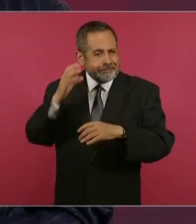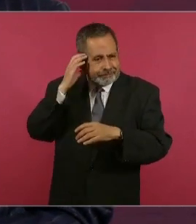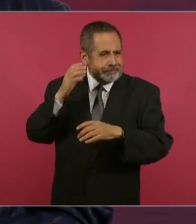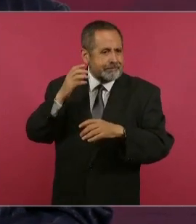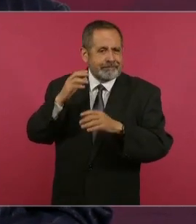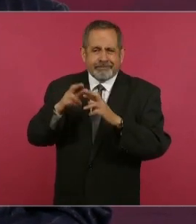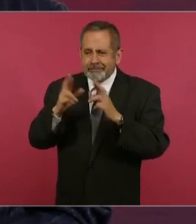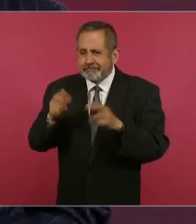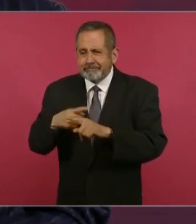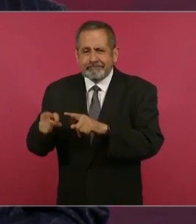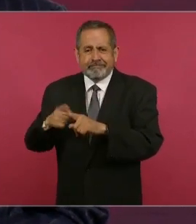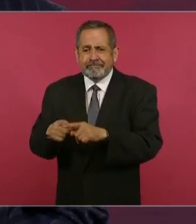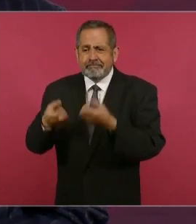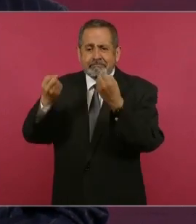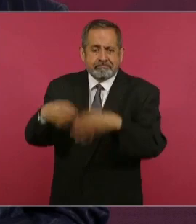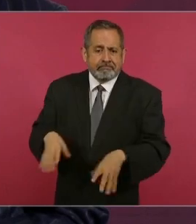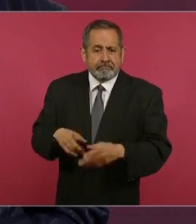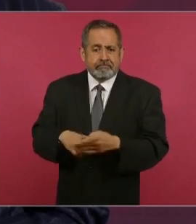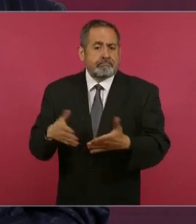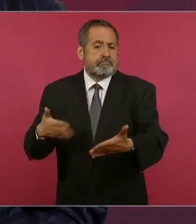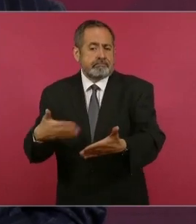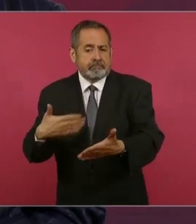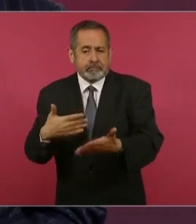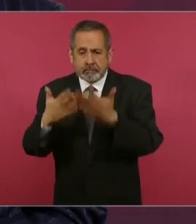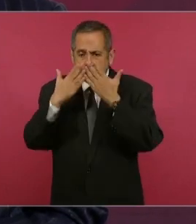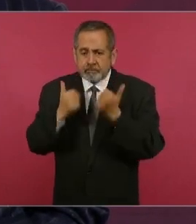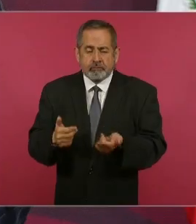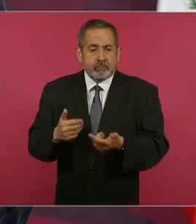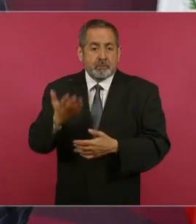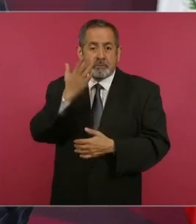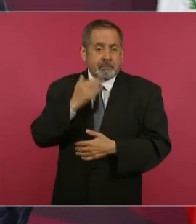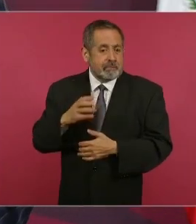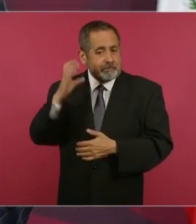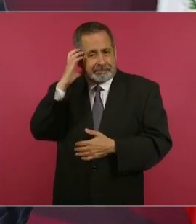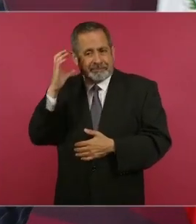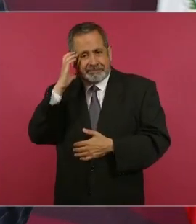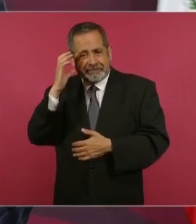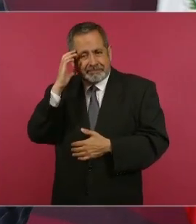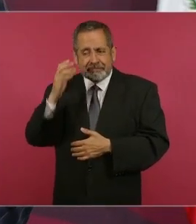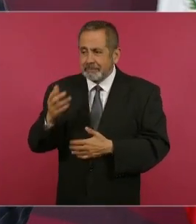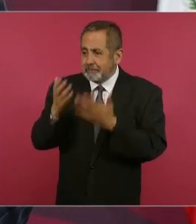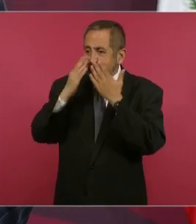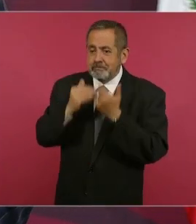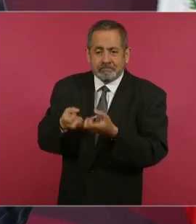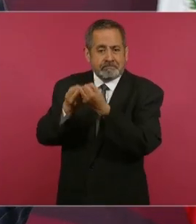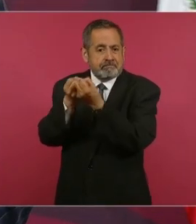no tienen estufa, no tienen refrigerador, no tienen camas.